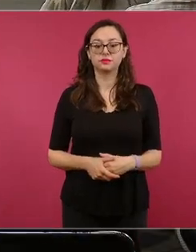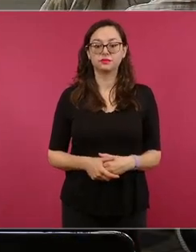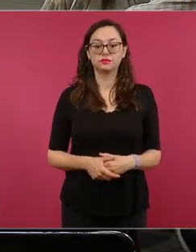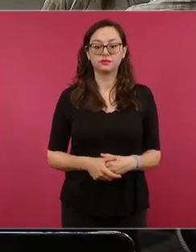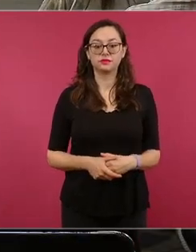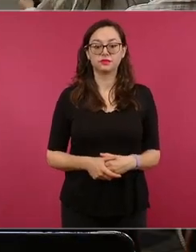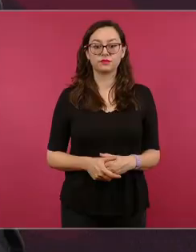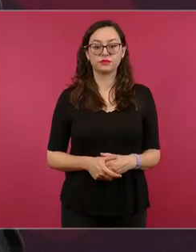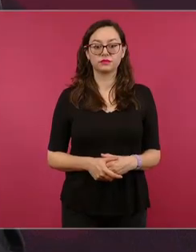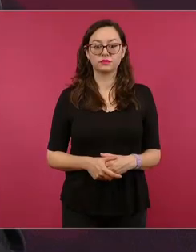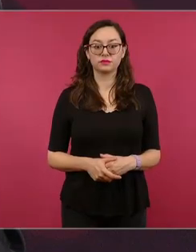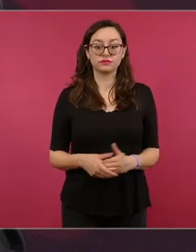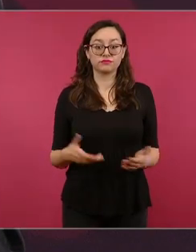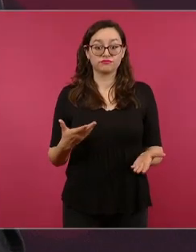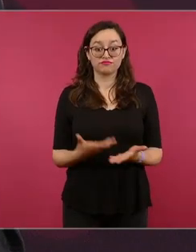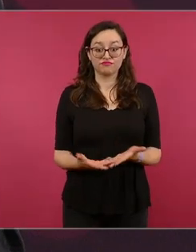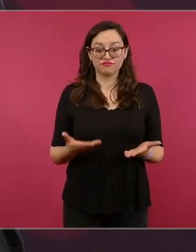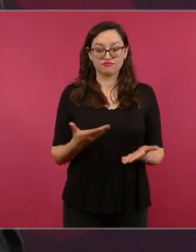Ahora no,